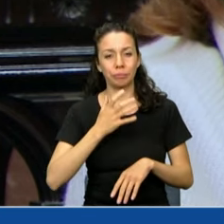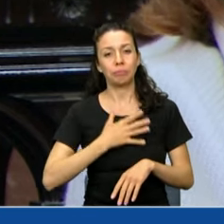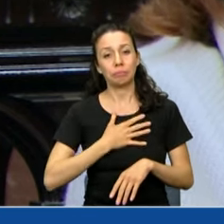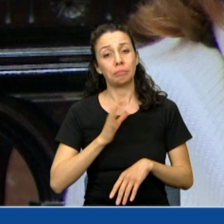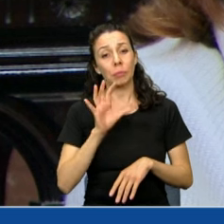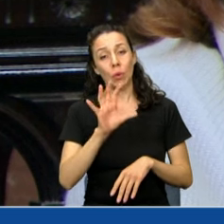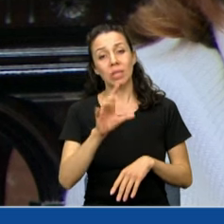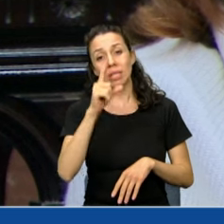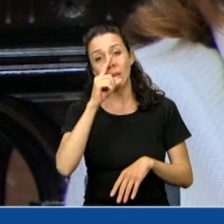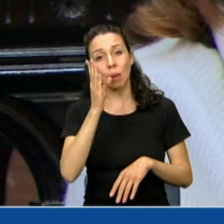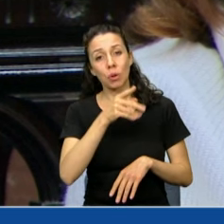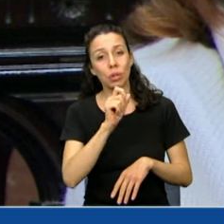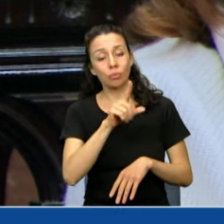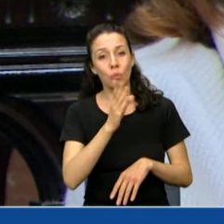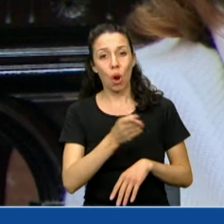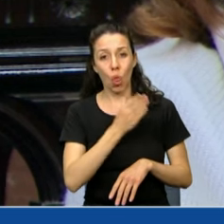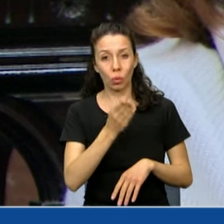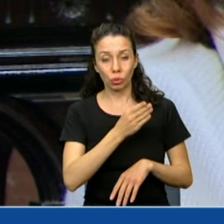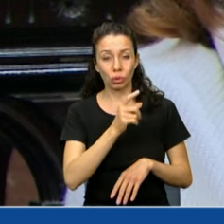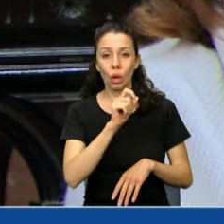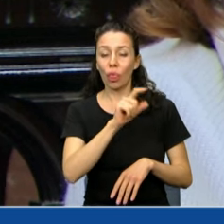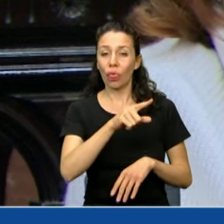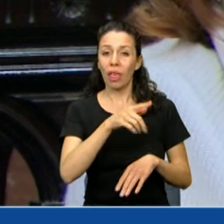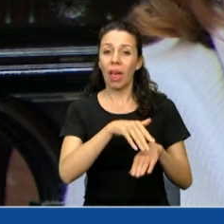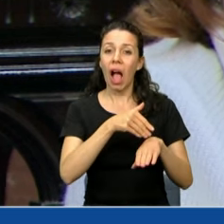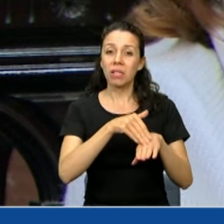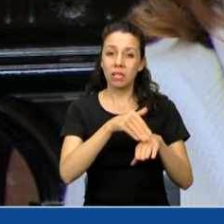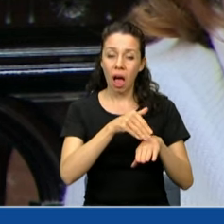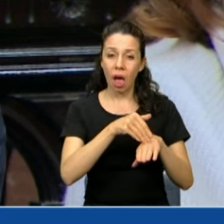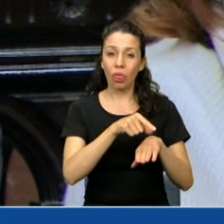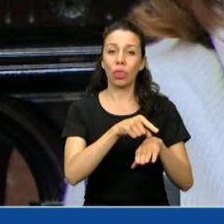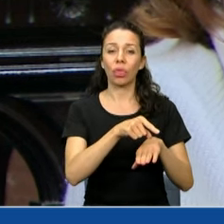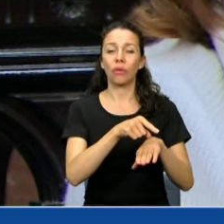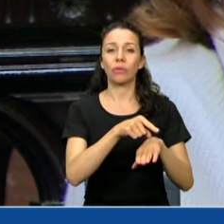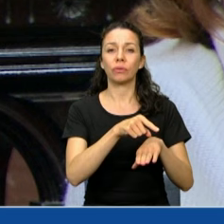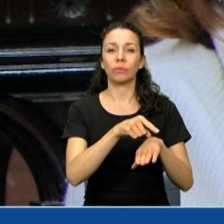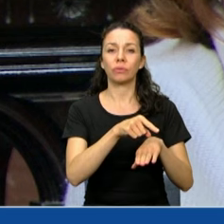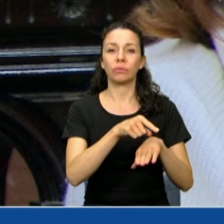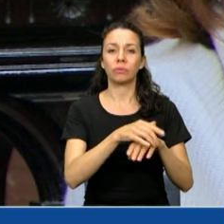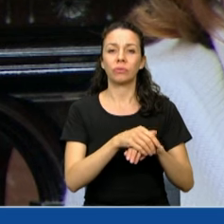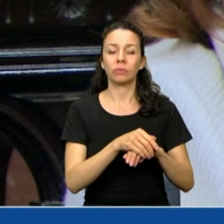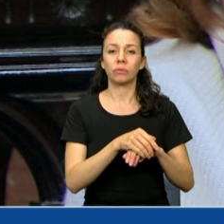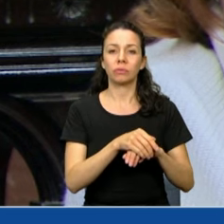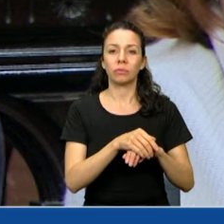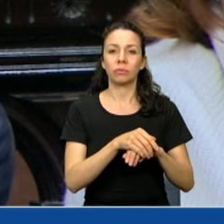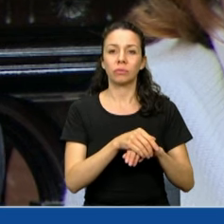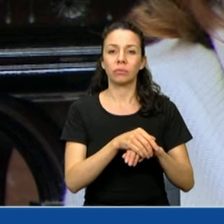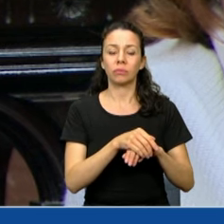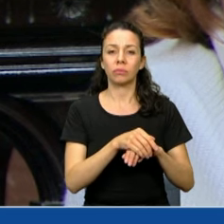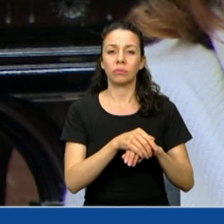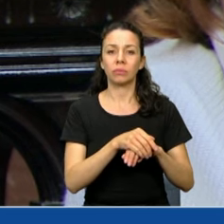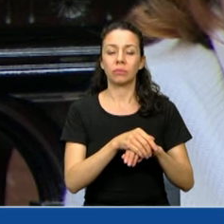7% de la producción del calzado se produce del total